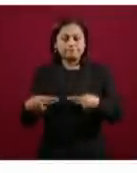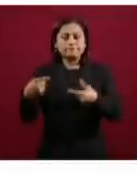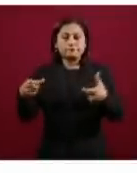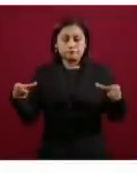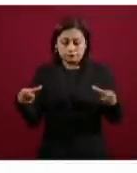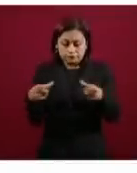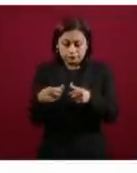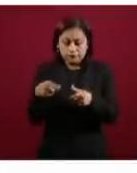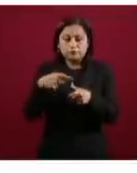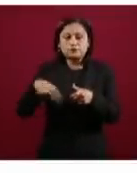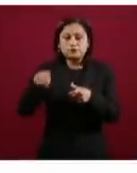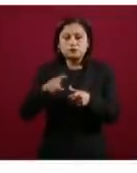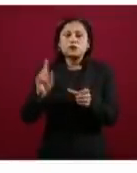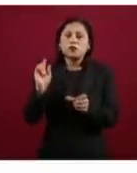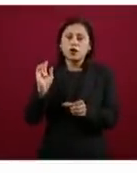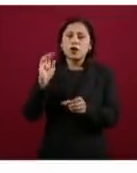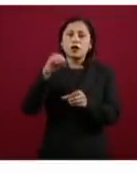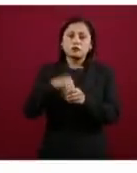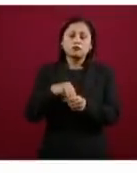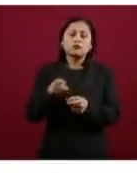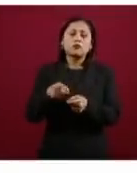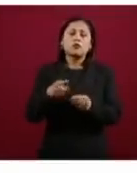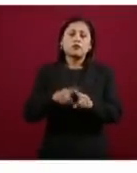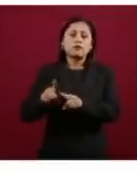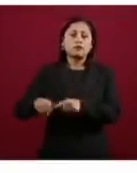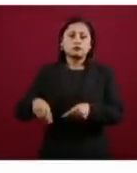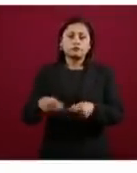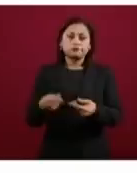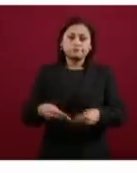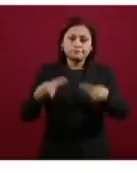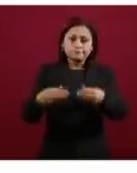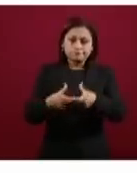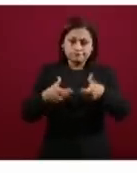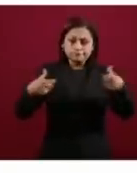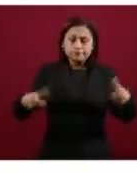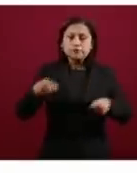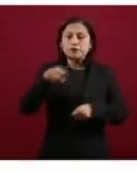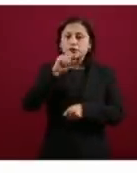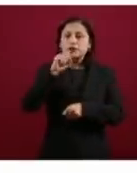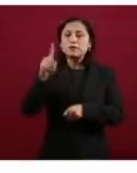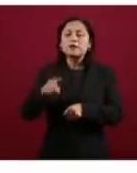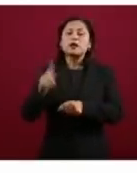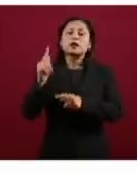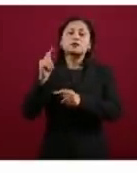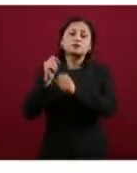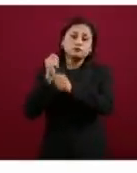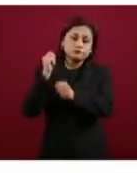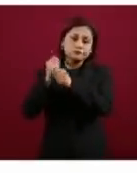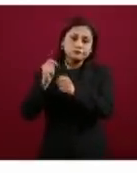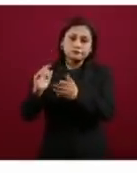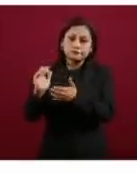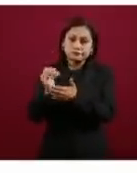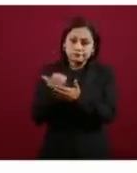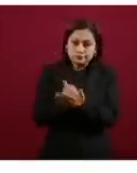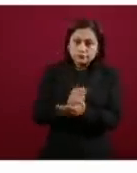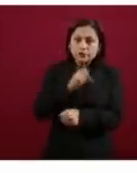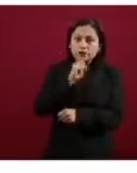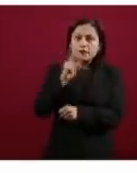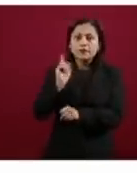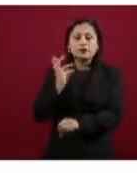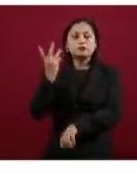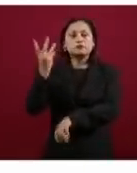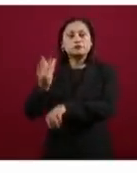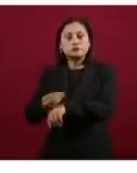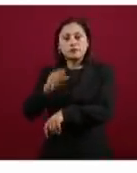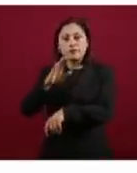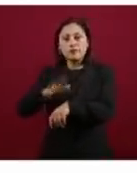campo a nuevos mercados, reducir los costos de transportación, aumentar la conectividad digital, facilitar